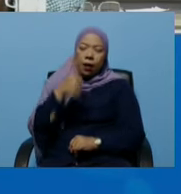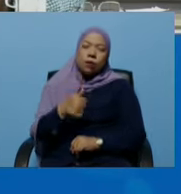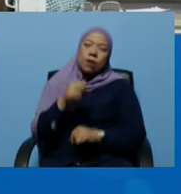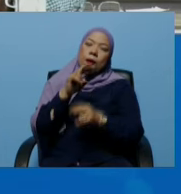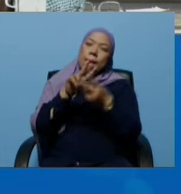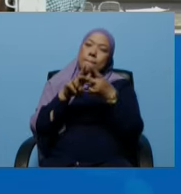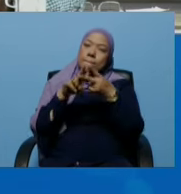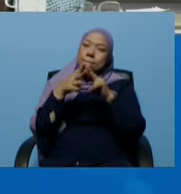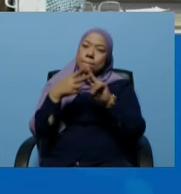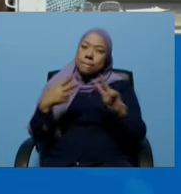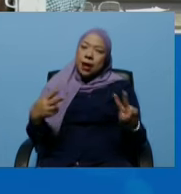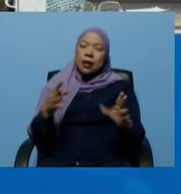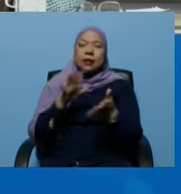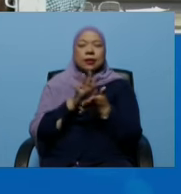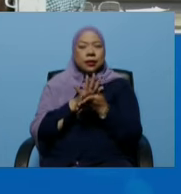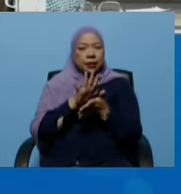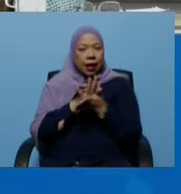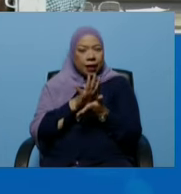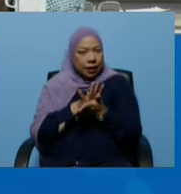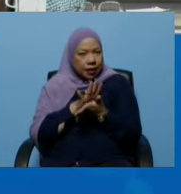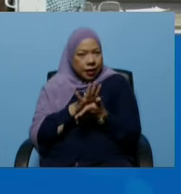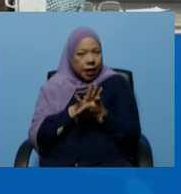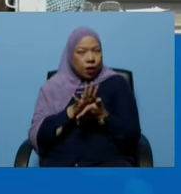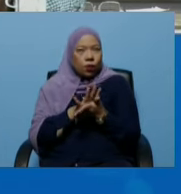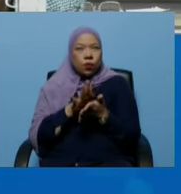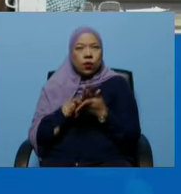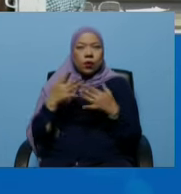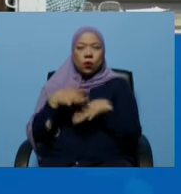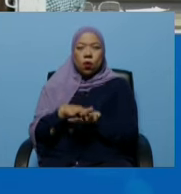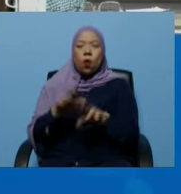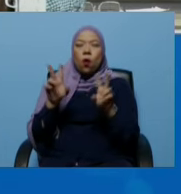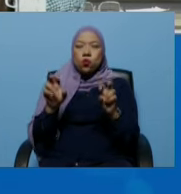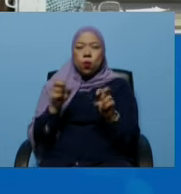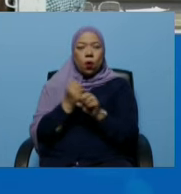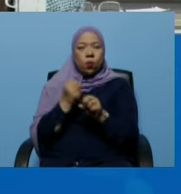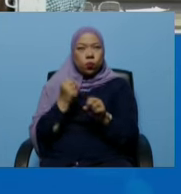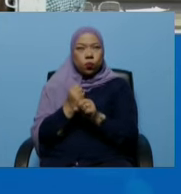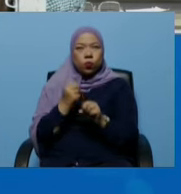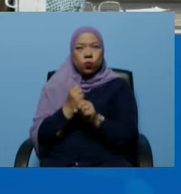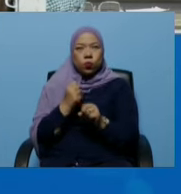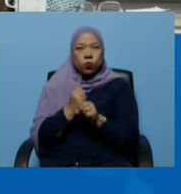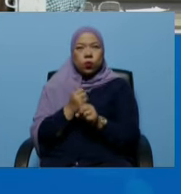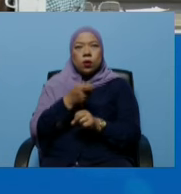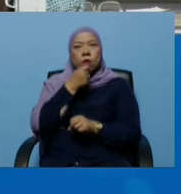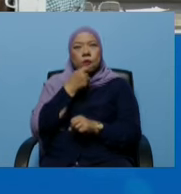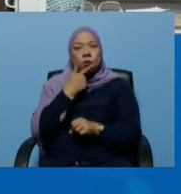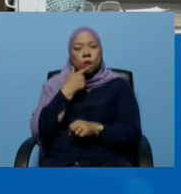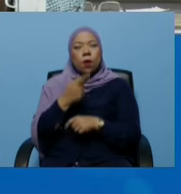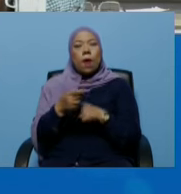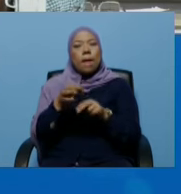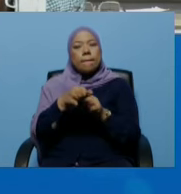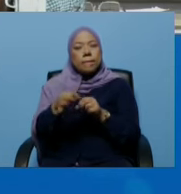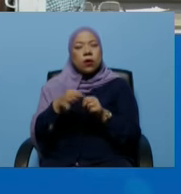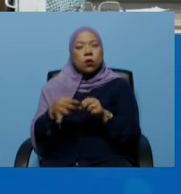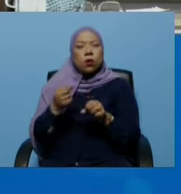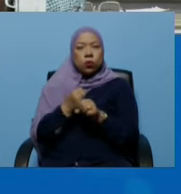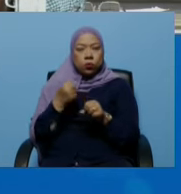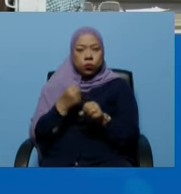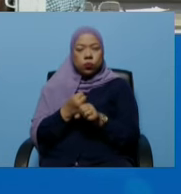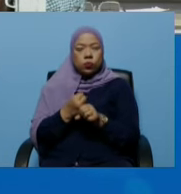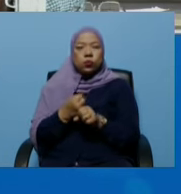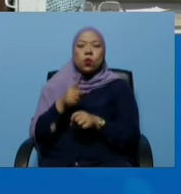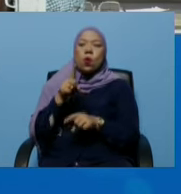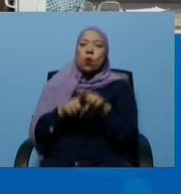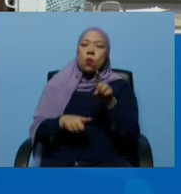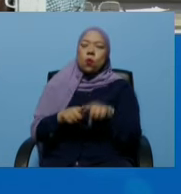paz, con seguridad e inaugurando este complejo minero carbonífero que